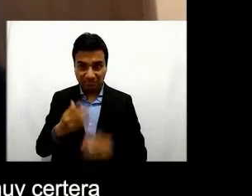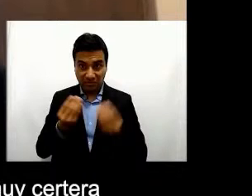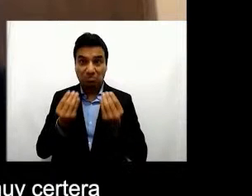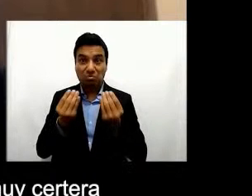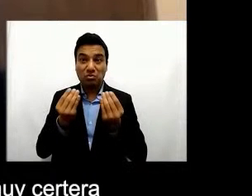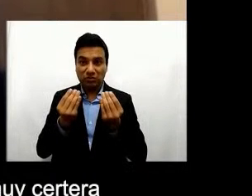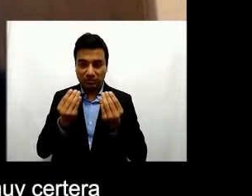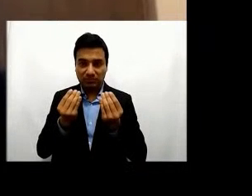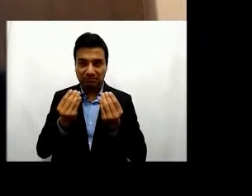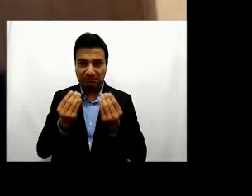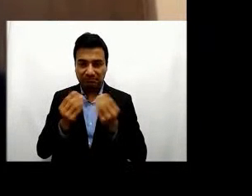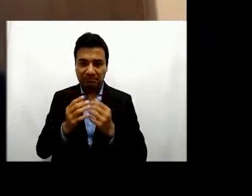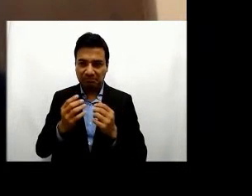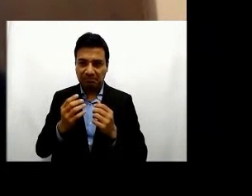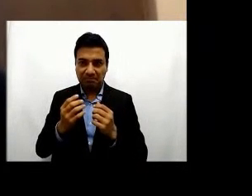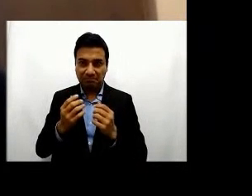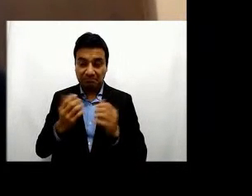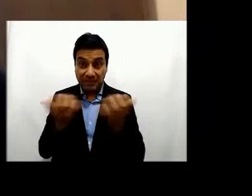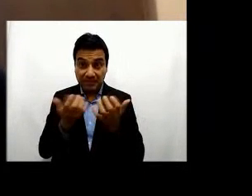la RIAC,